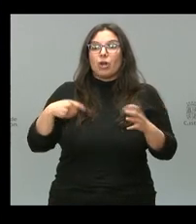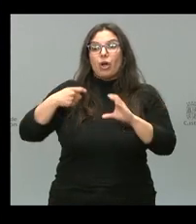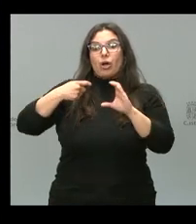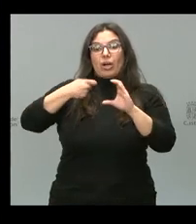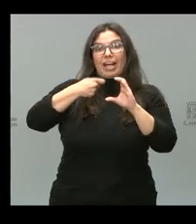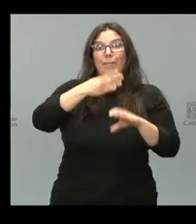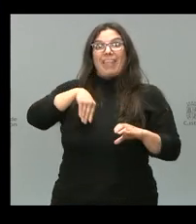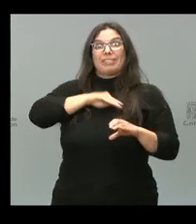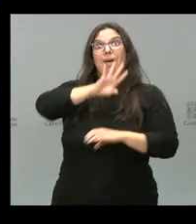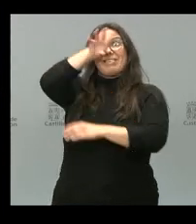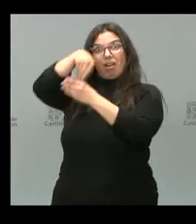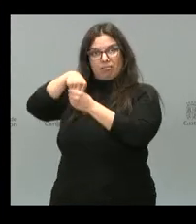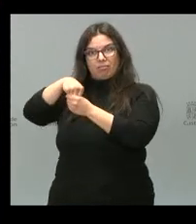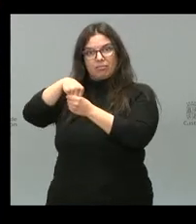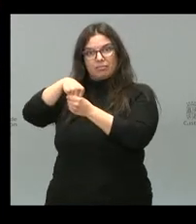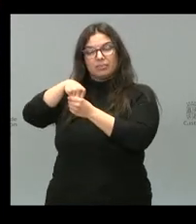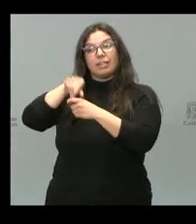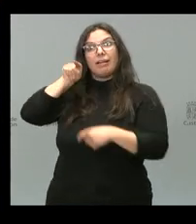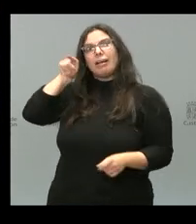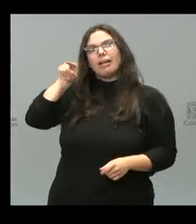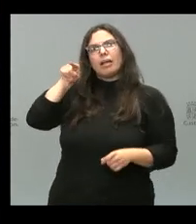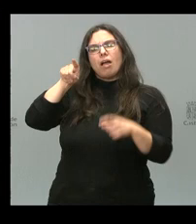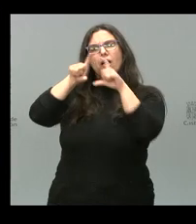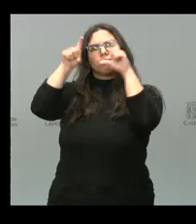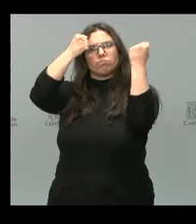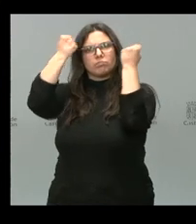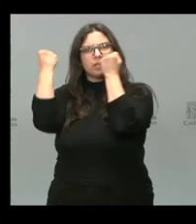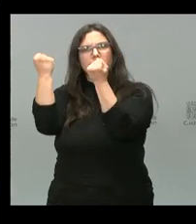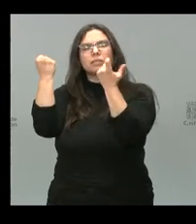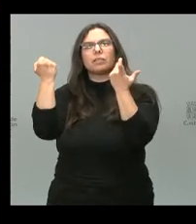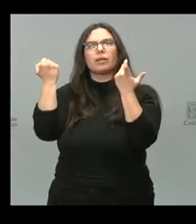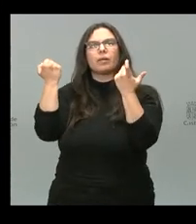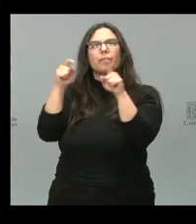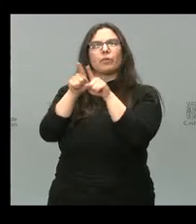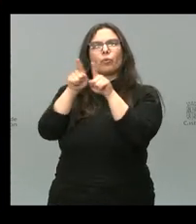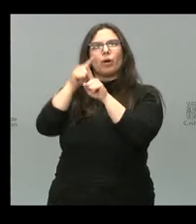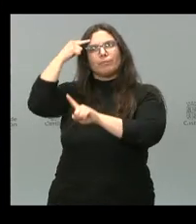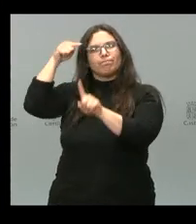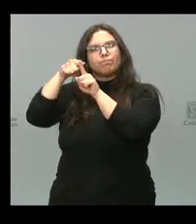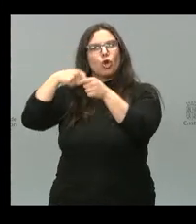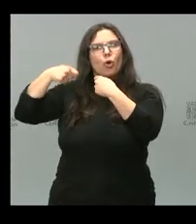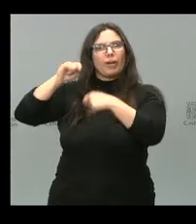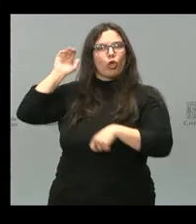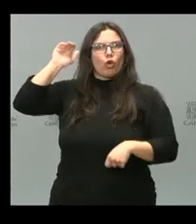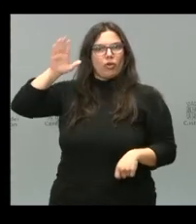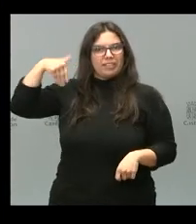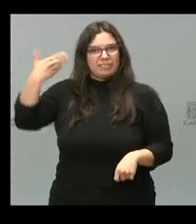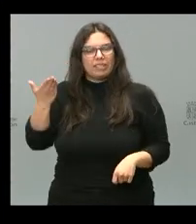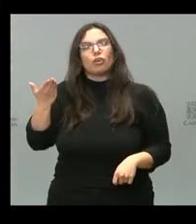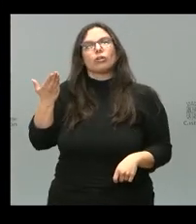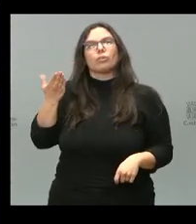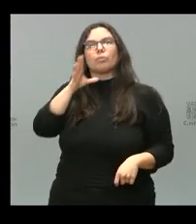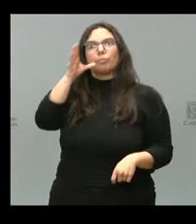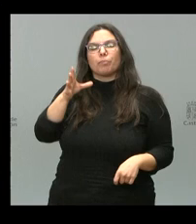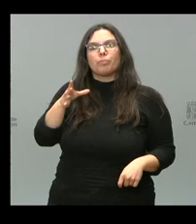España es un ente que realmente no solo ya en comercio exterior que darte cuenta que tenemos las cámaras